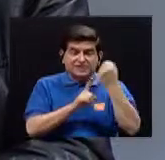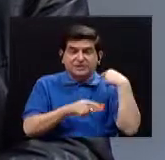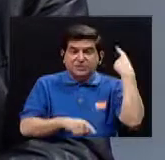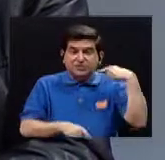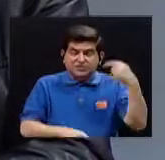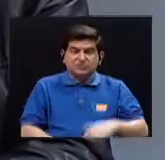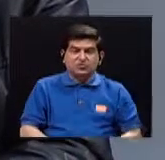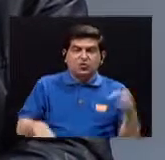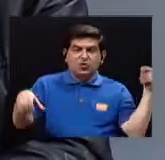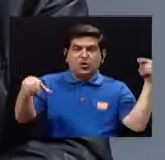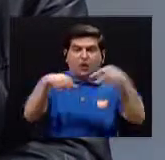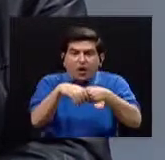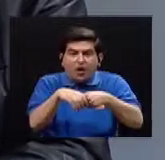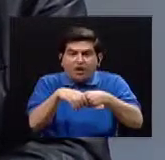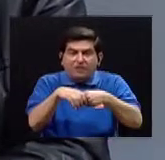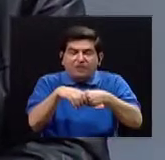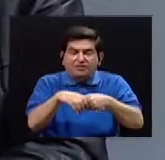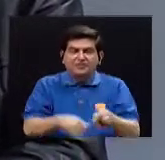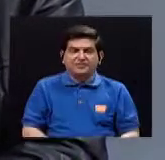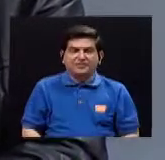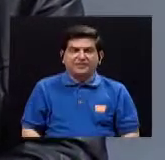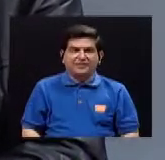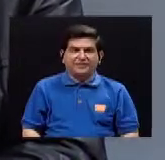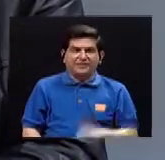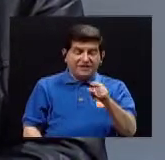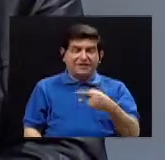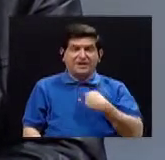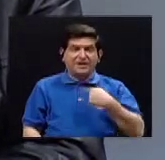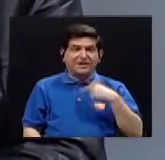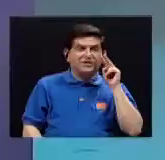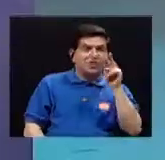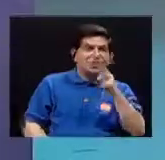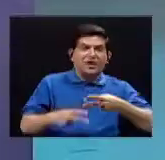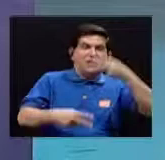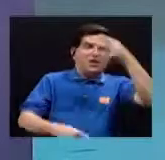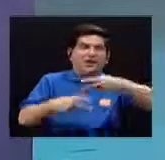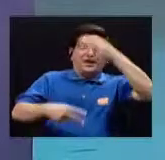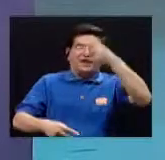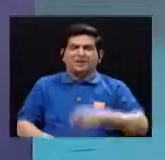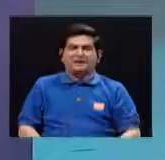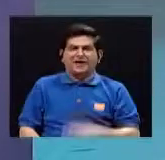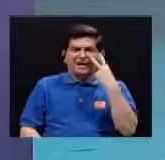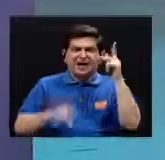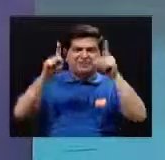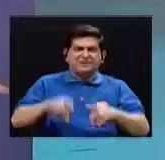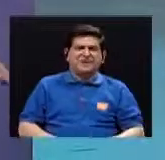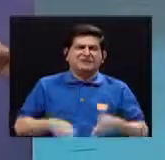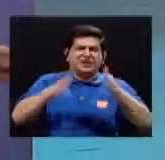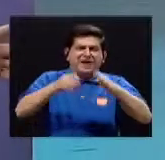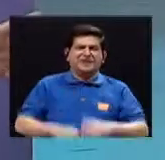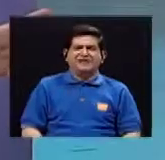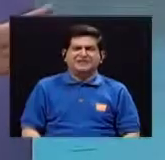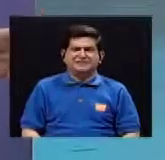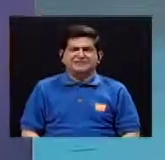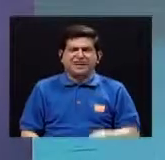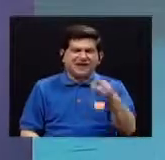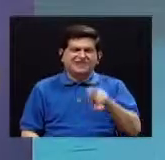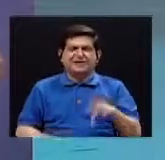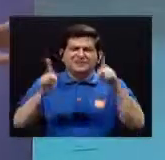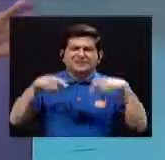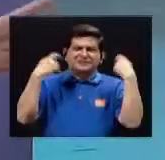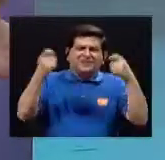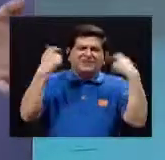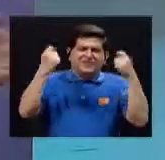acuerdo en persona sino tiempo y de repente para gol de que ya se hubiese salvado por la ventana y nada más bien la gente las calles